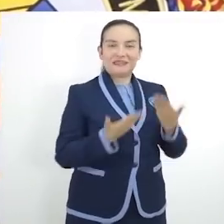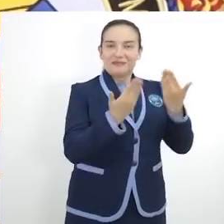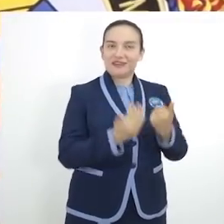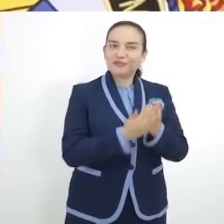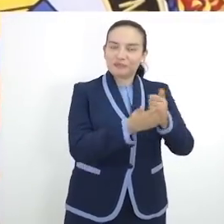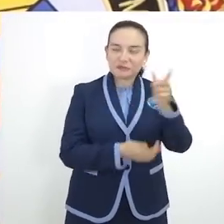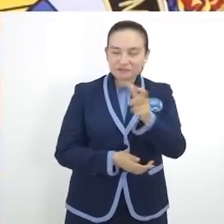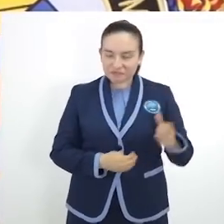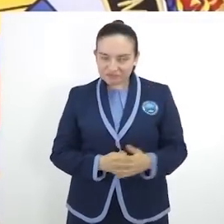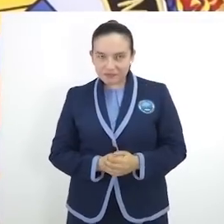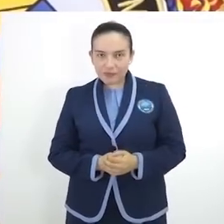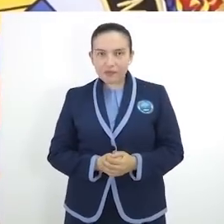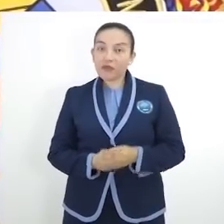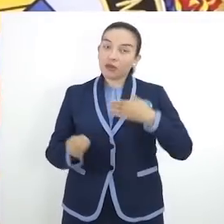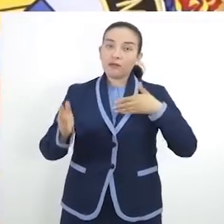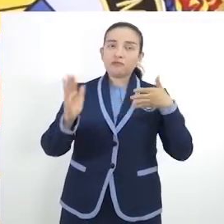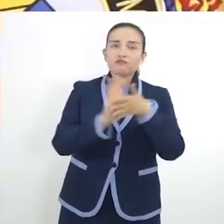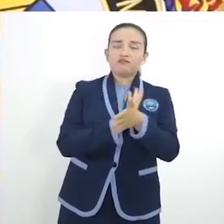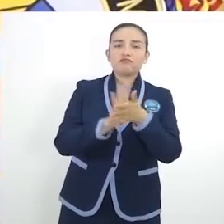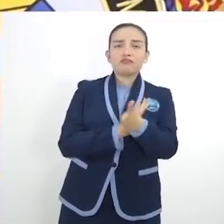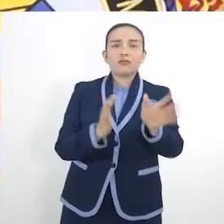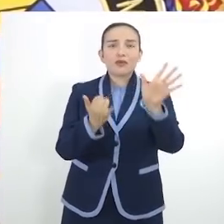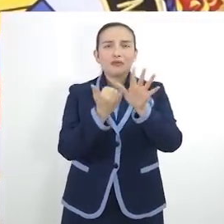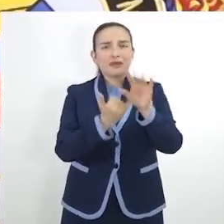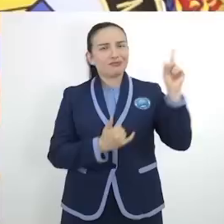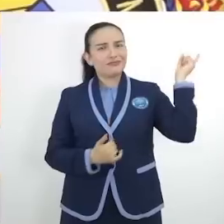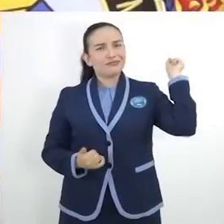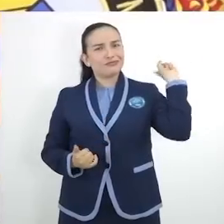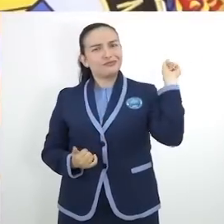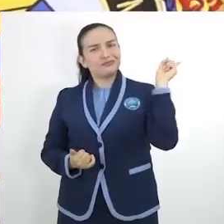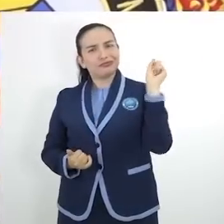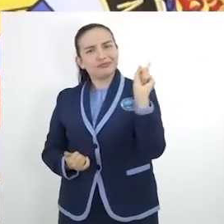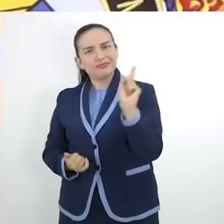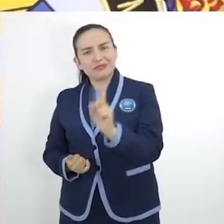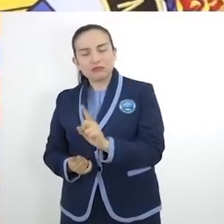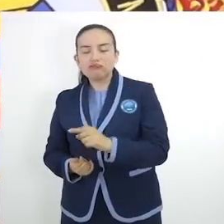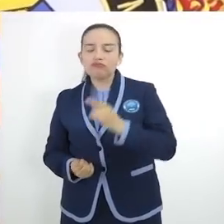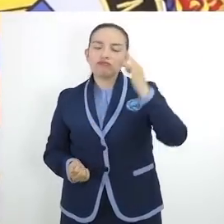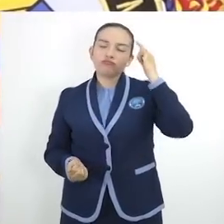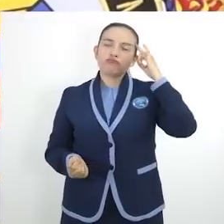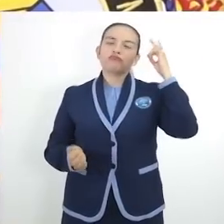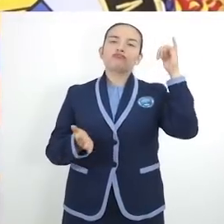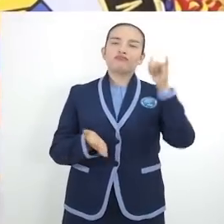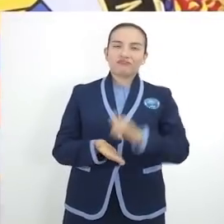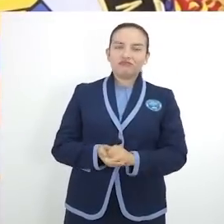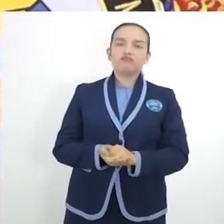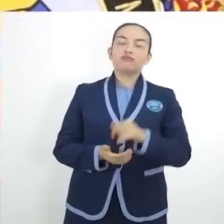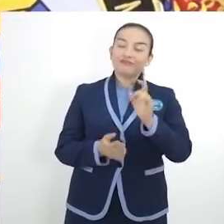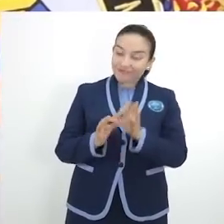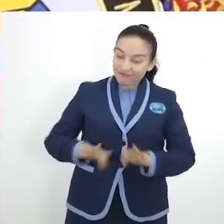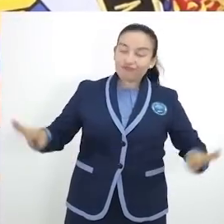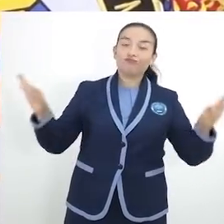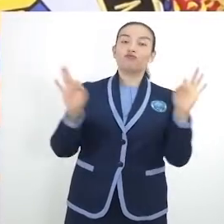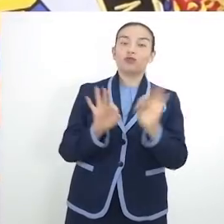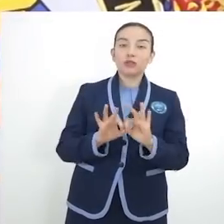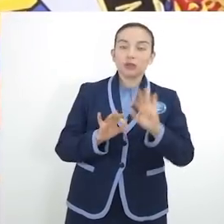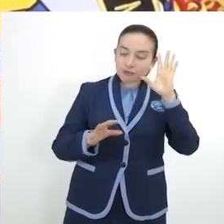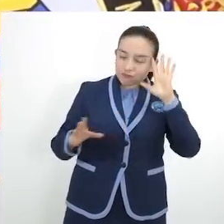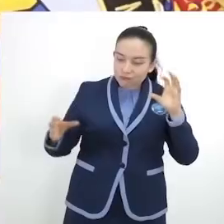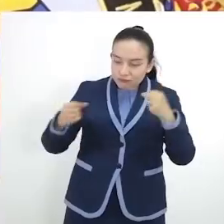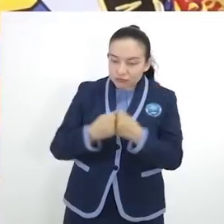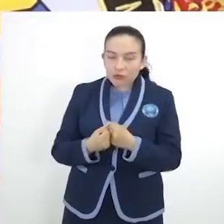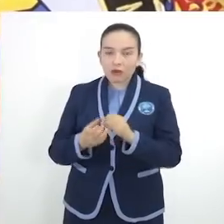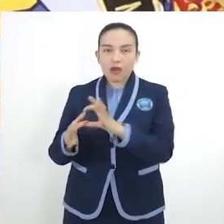La Fundación, desde sus inicios, ha creído en la importancia que tiene la coordinación y articulación